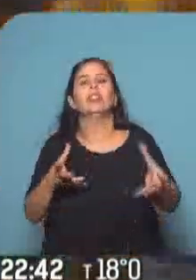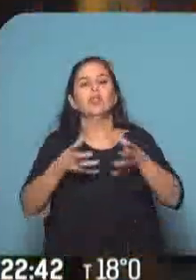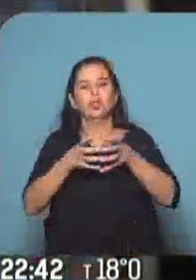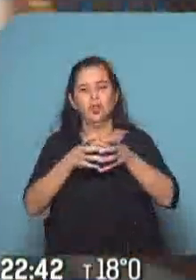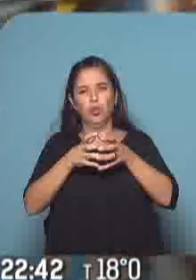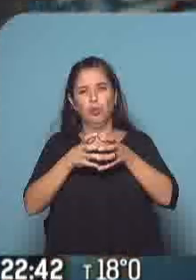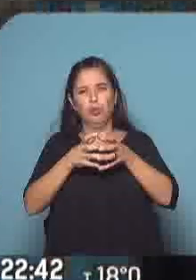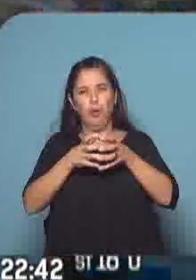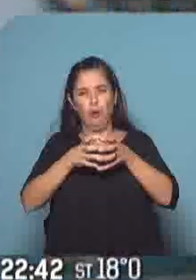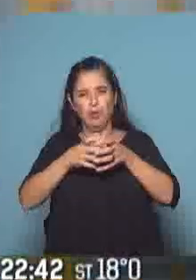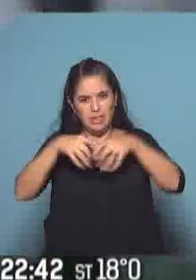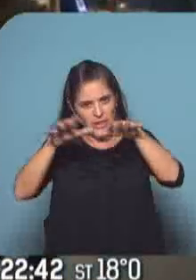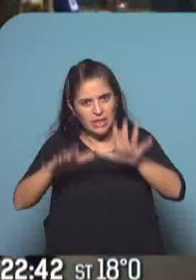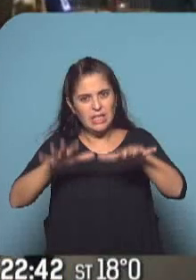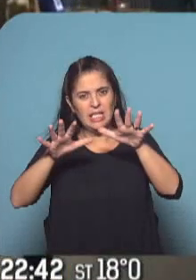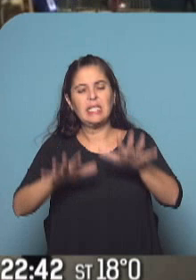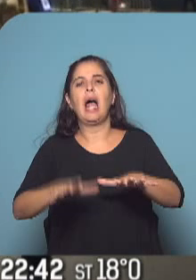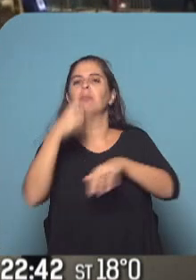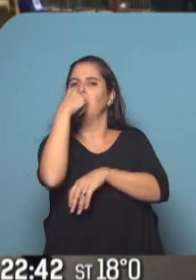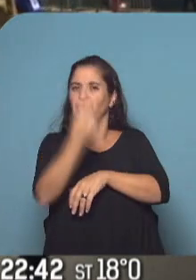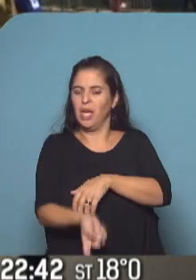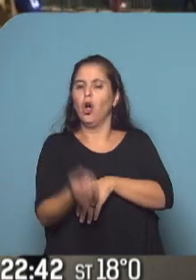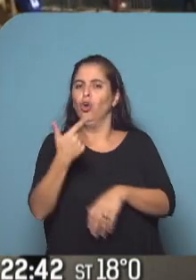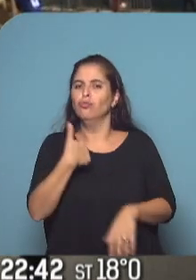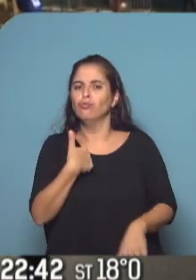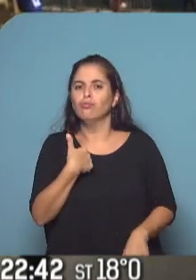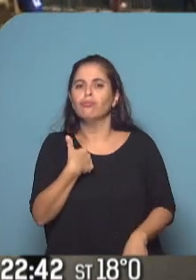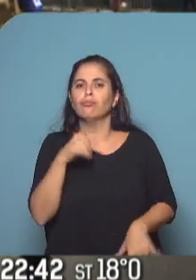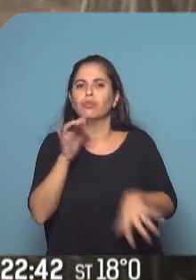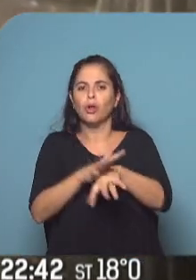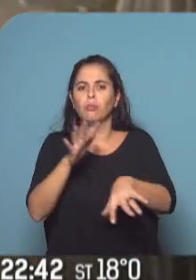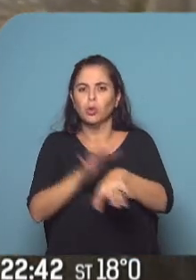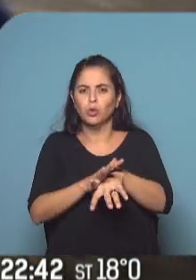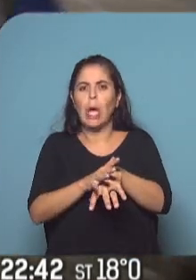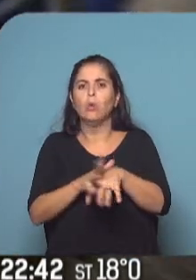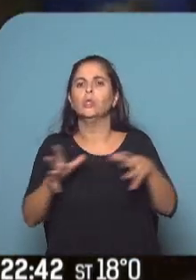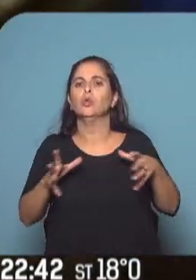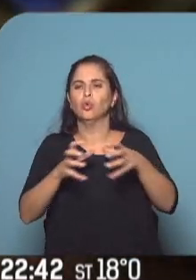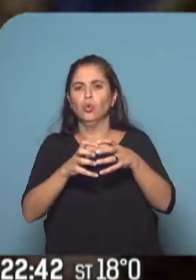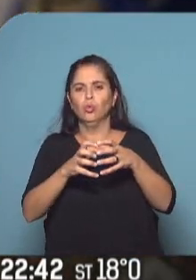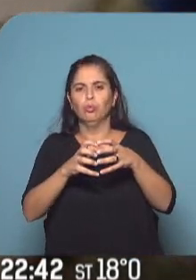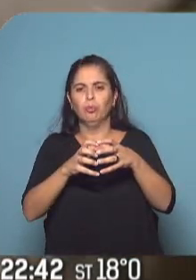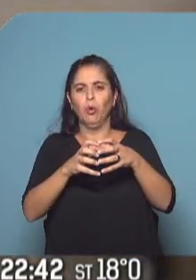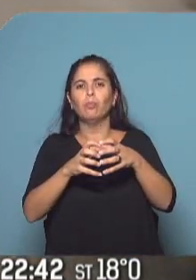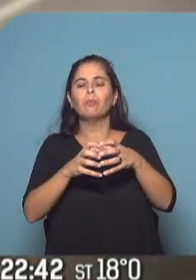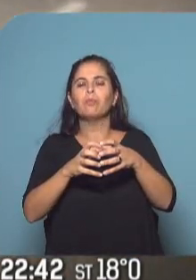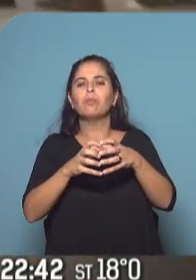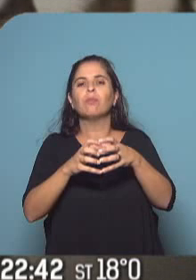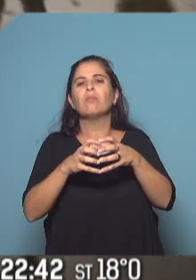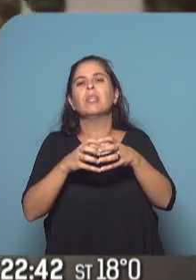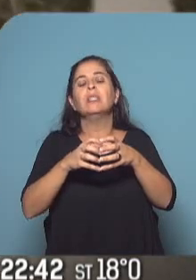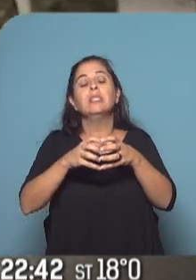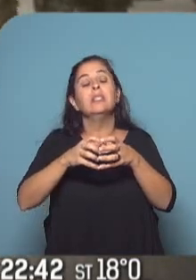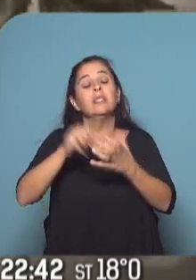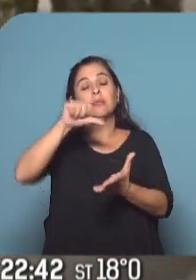agencia informativa AMAC. La ejecución estuvo a cargo de una red local llamada Tawhid Jamaat, u